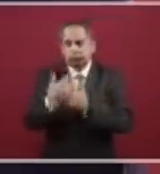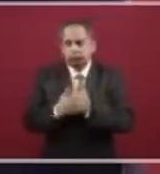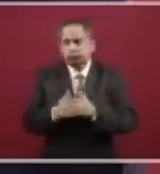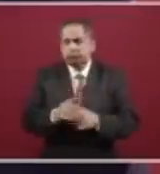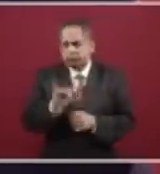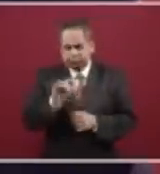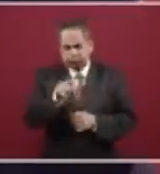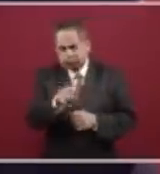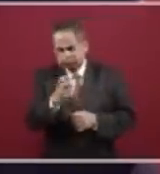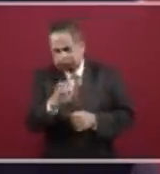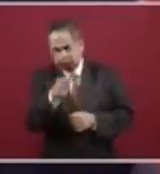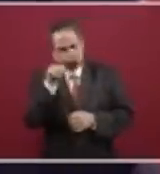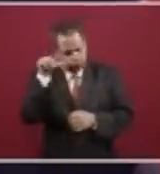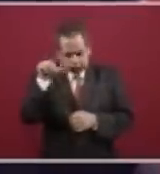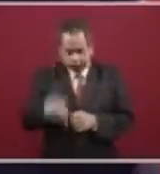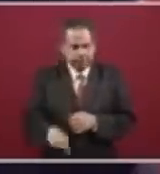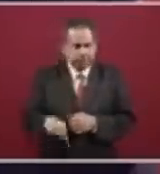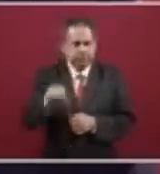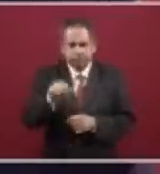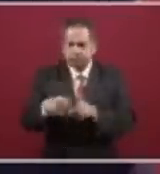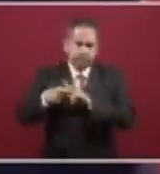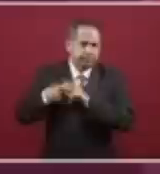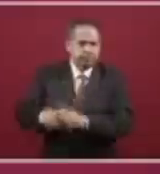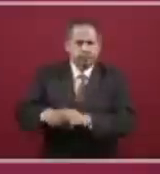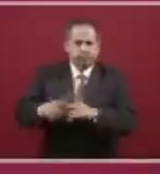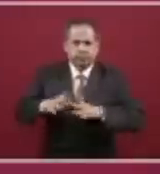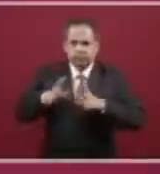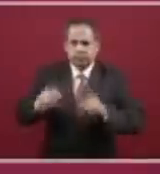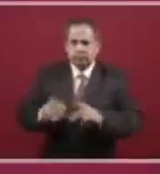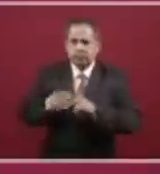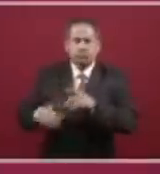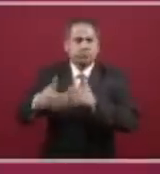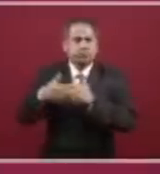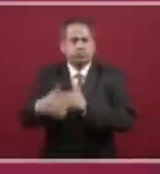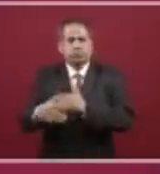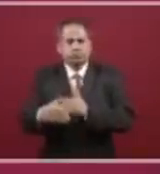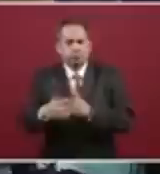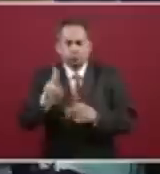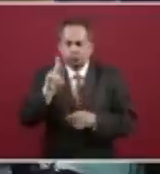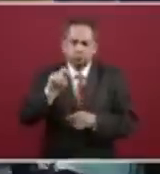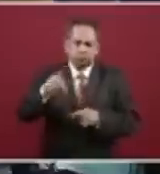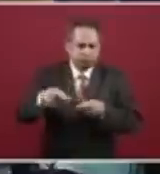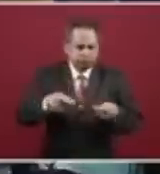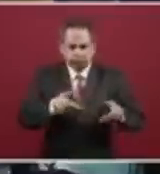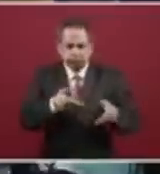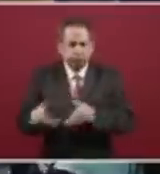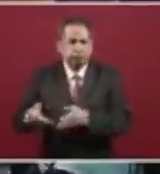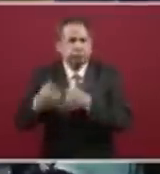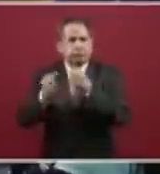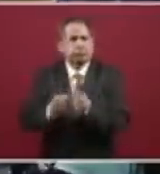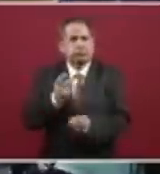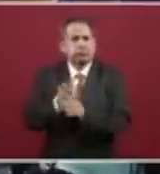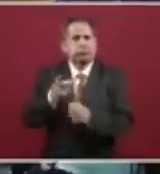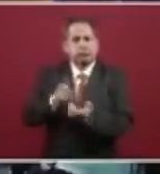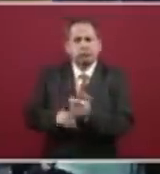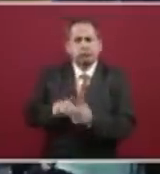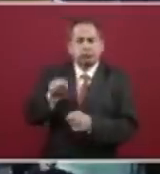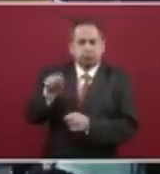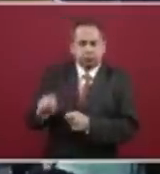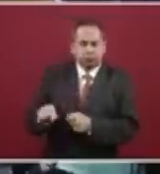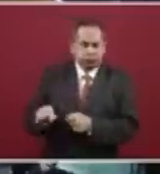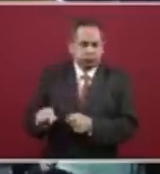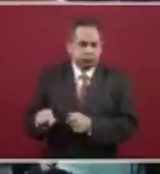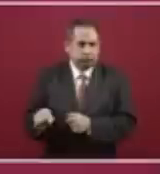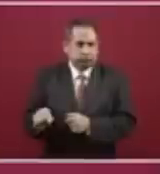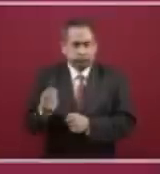efecto hoy este se va a dar a conocer la estrategia de seguridad en